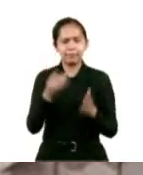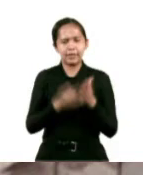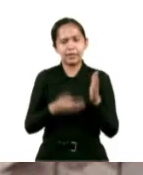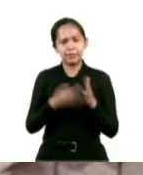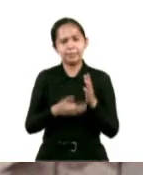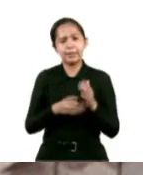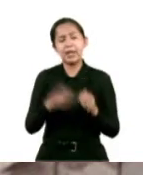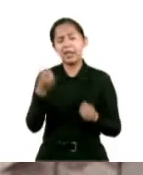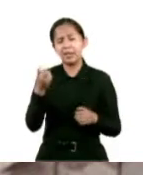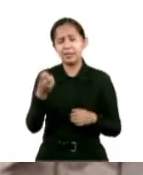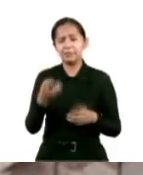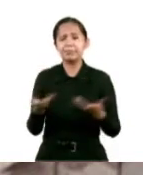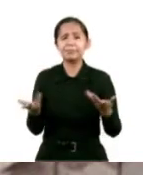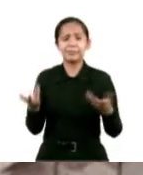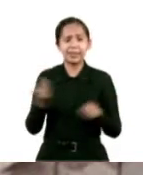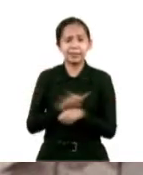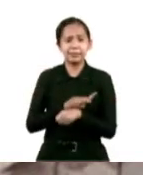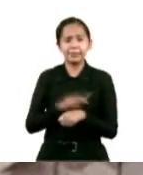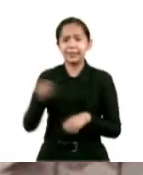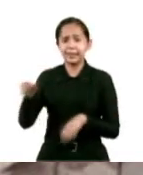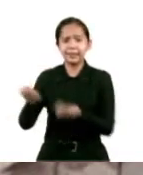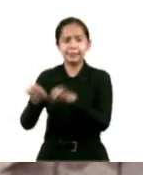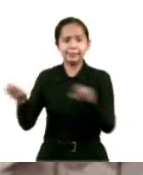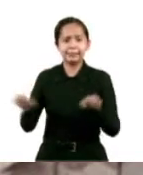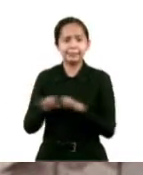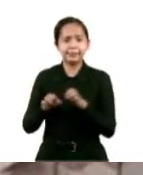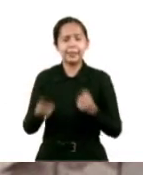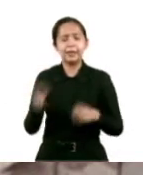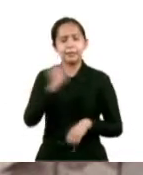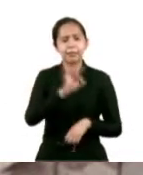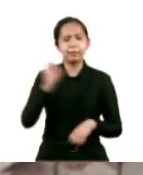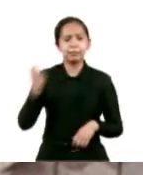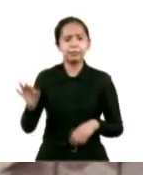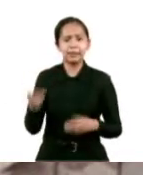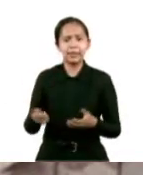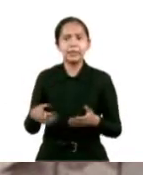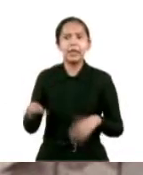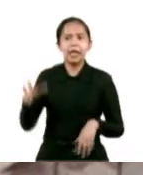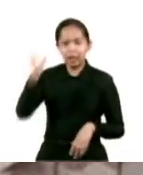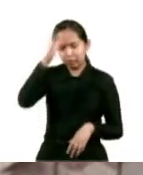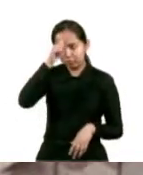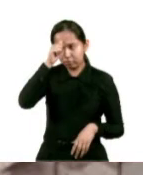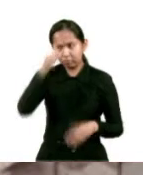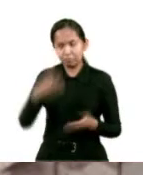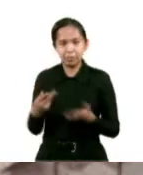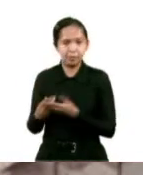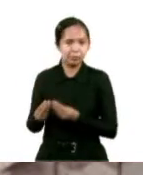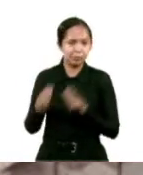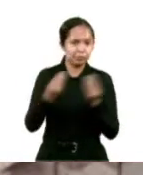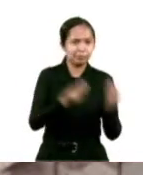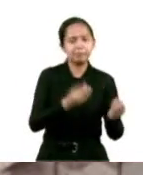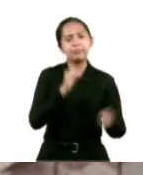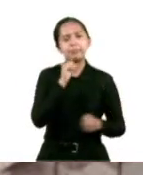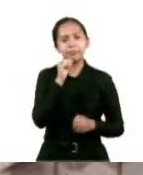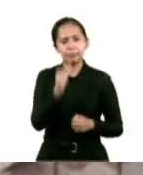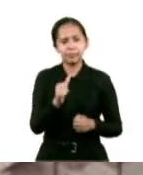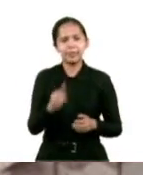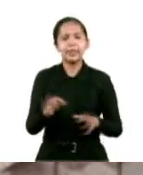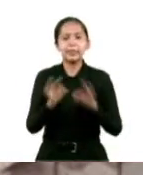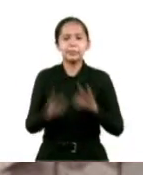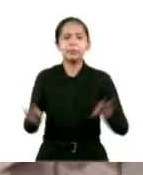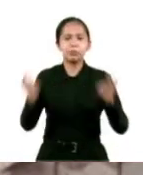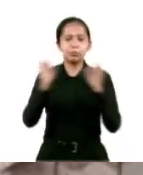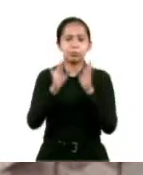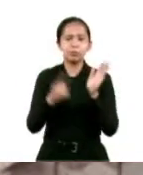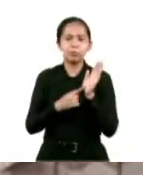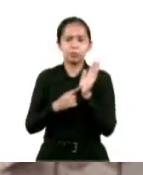llevó a que la empresa no presentara el documento en la fecha originalmente planteada. Es importante señalar que el